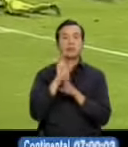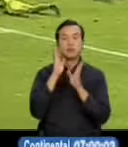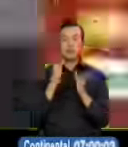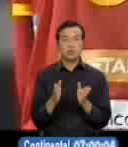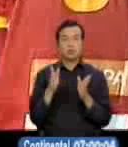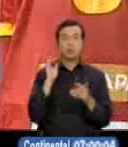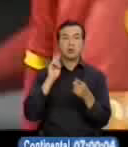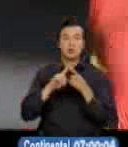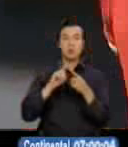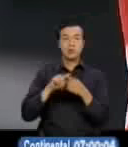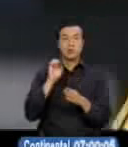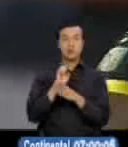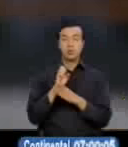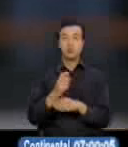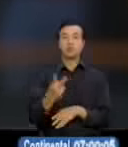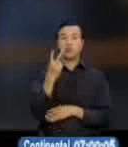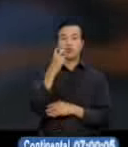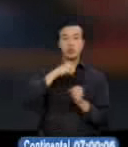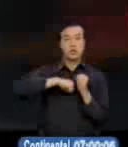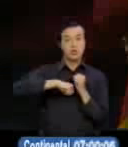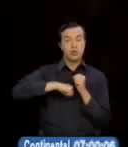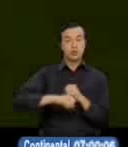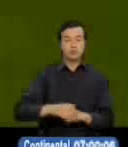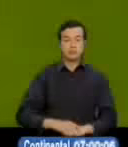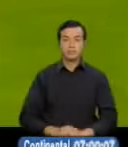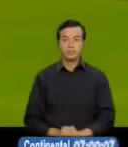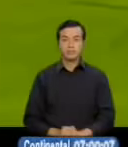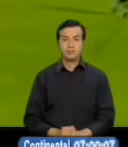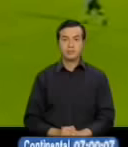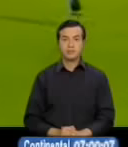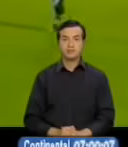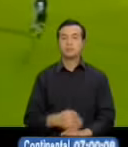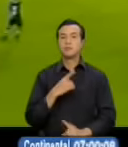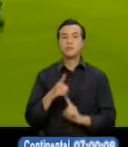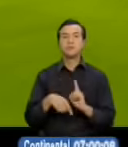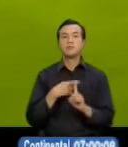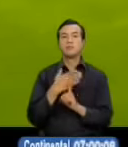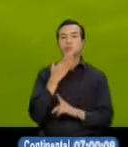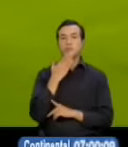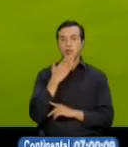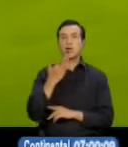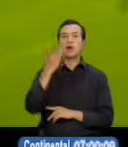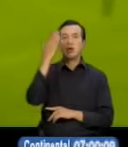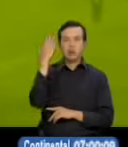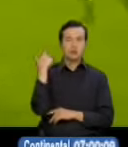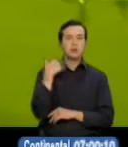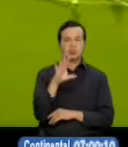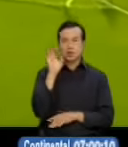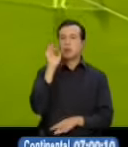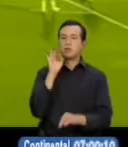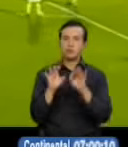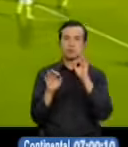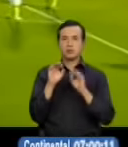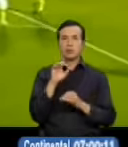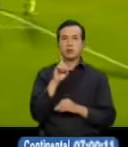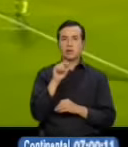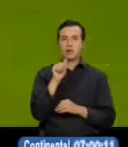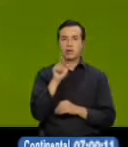del campeonato nacional con 12 goles anotados. A estos jugadores se suman los antes ya preseleccionados Darío